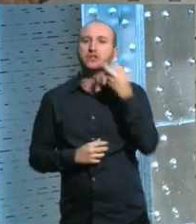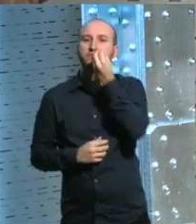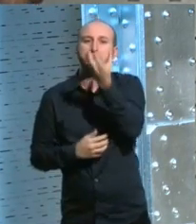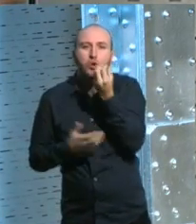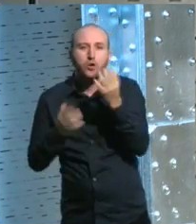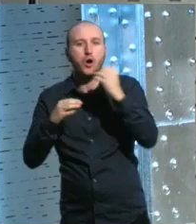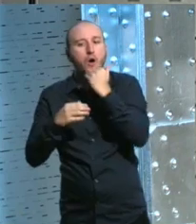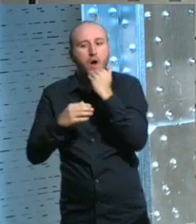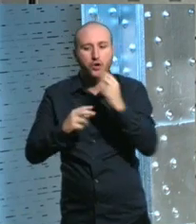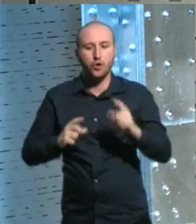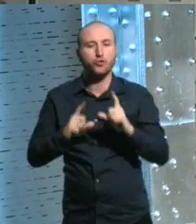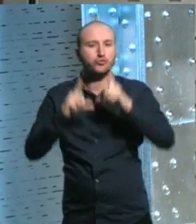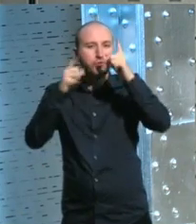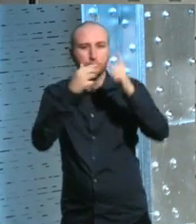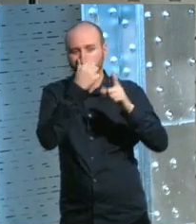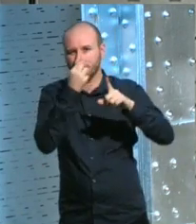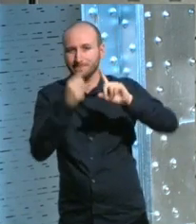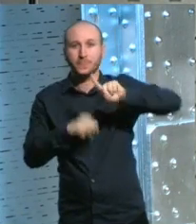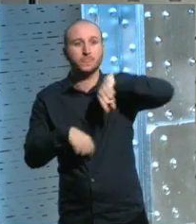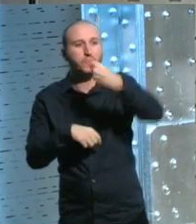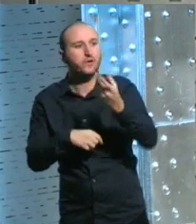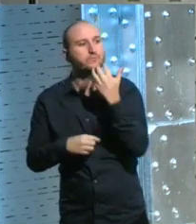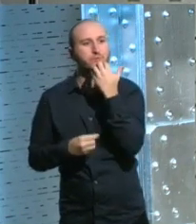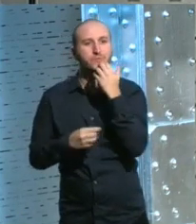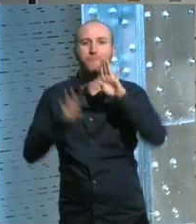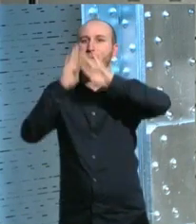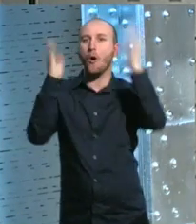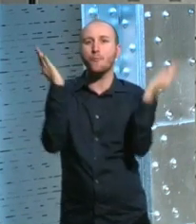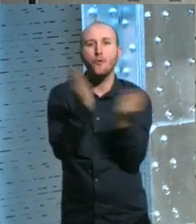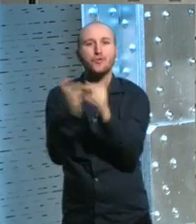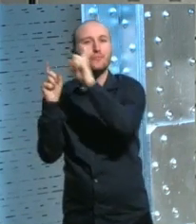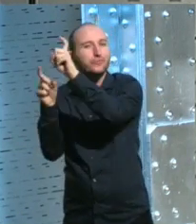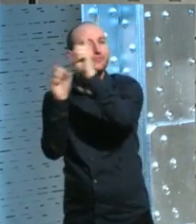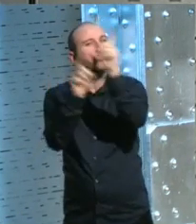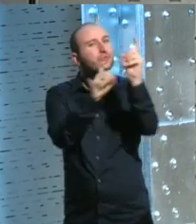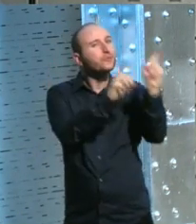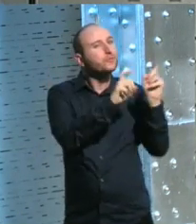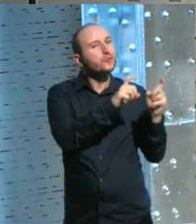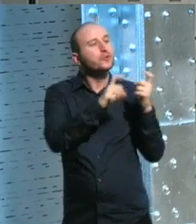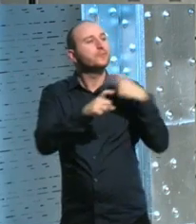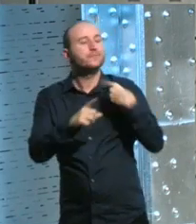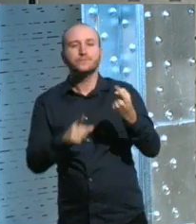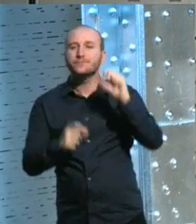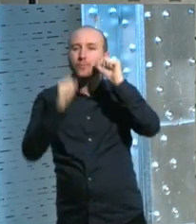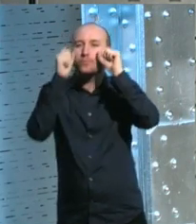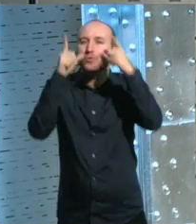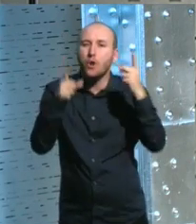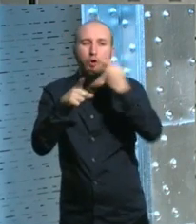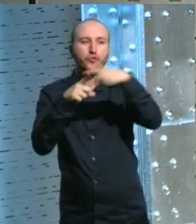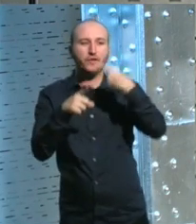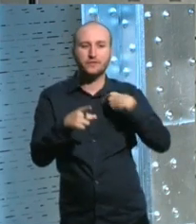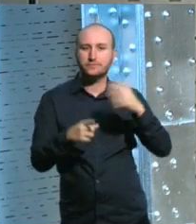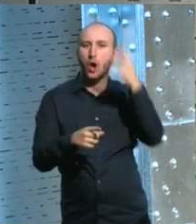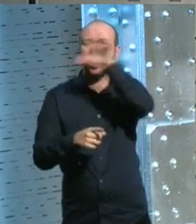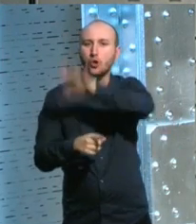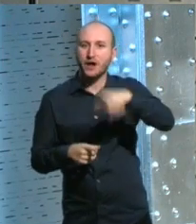lugares obvios. Después, al andar por el mundo, descubrí que había que ir a lugares que no había contemplado.